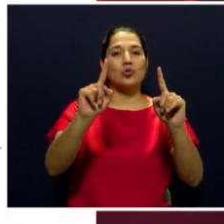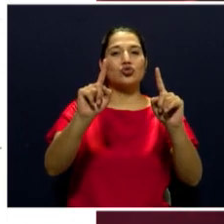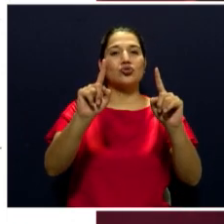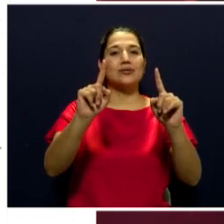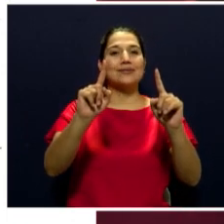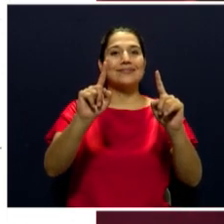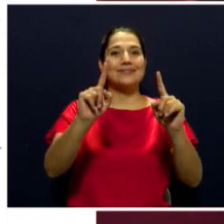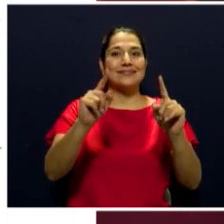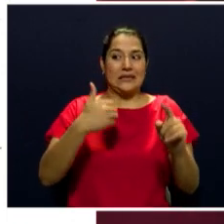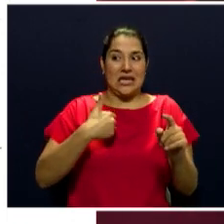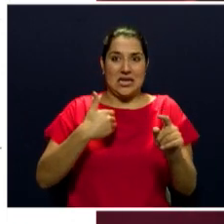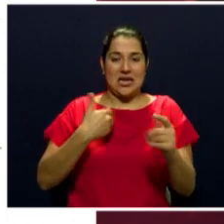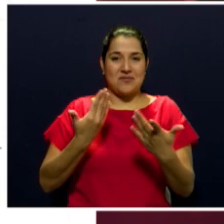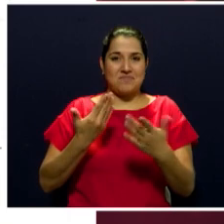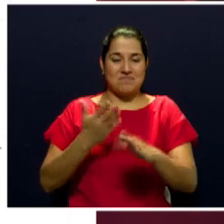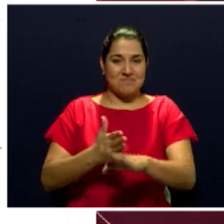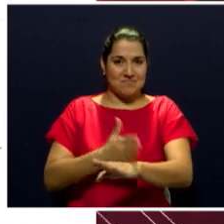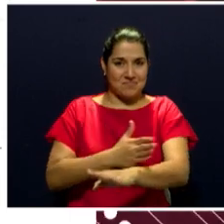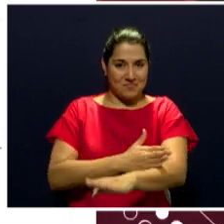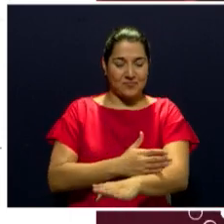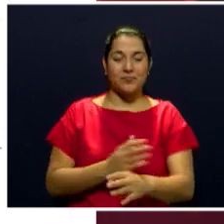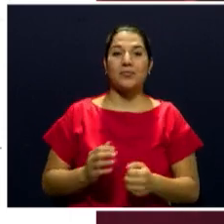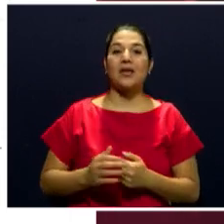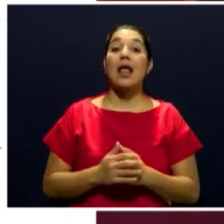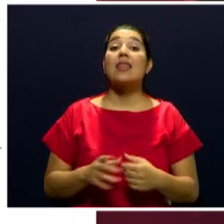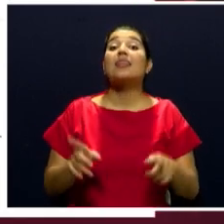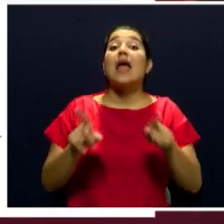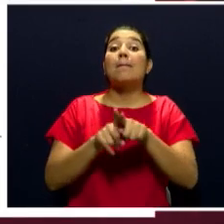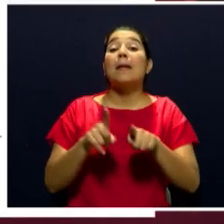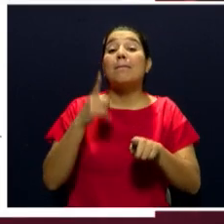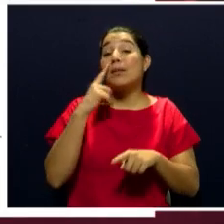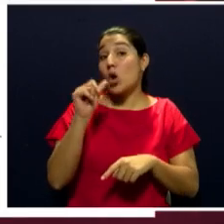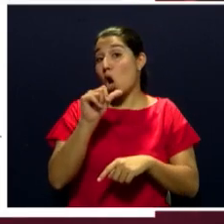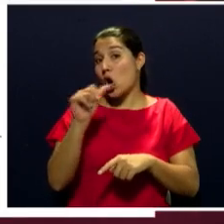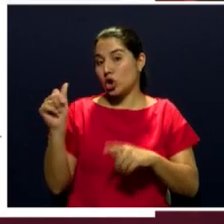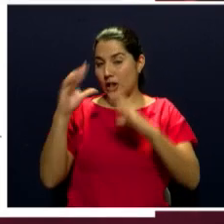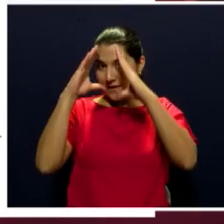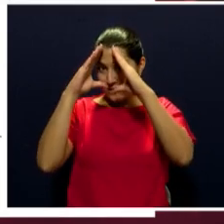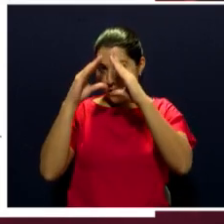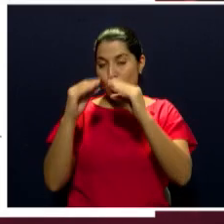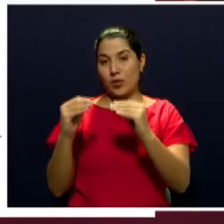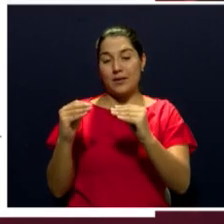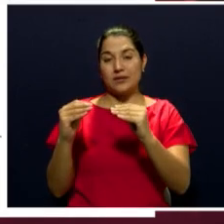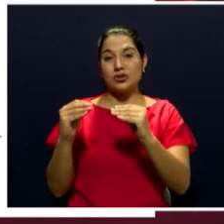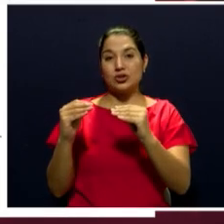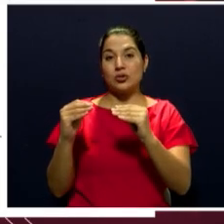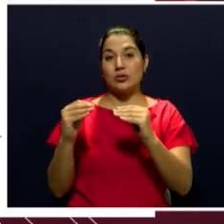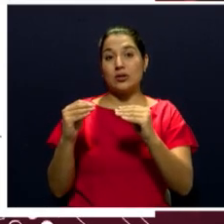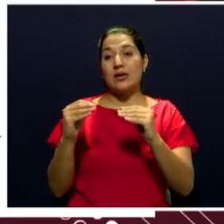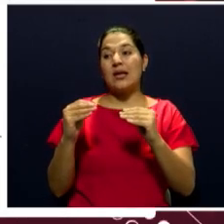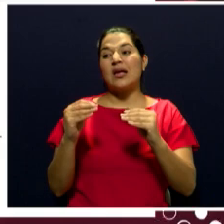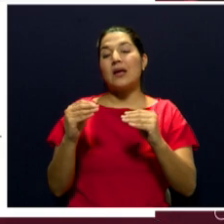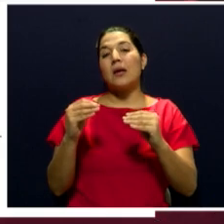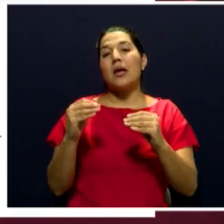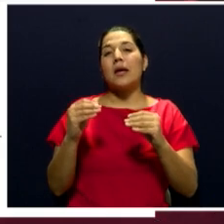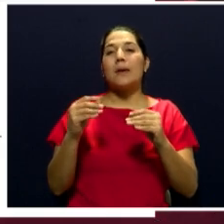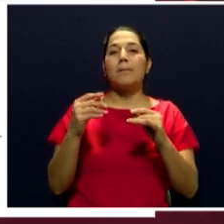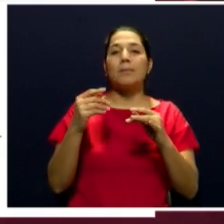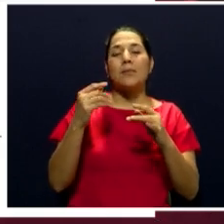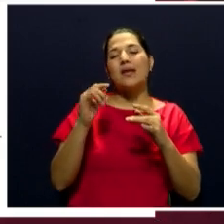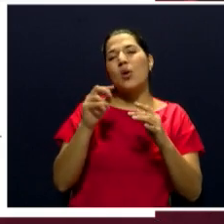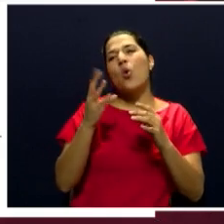les estamos mostrando la siguiente gráfica. También observamos otros datos con una proyección a 60 días, que es al final